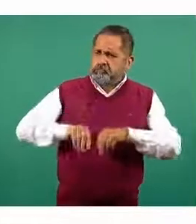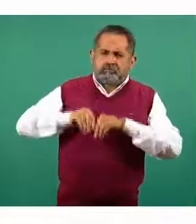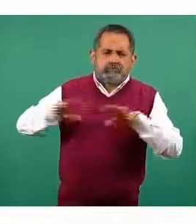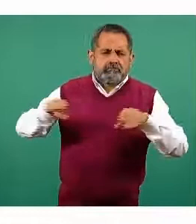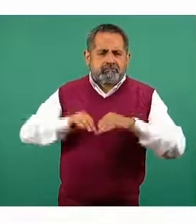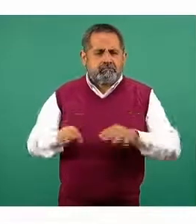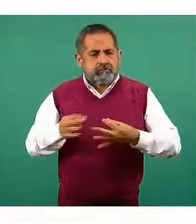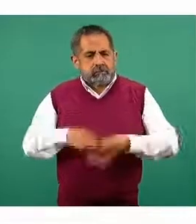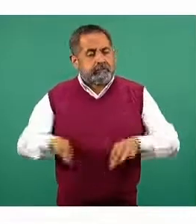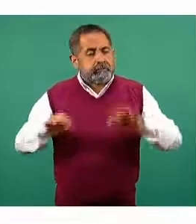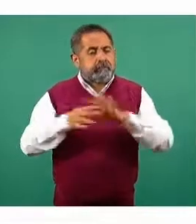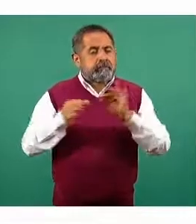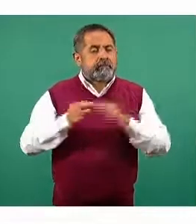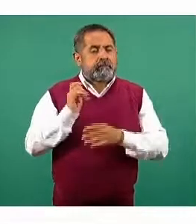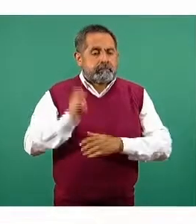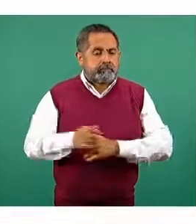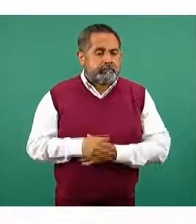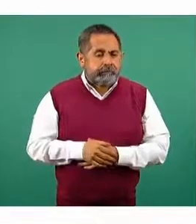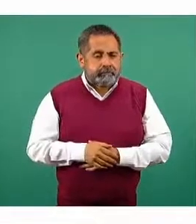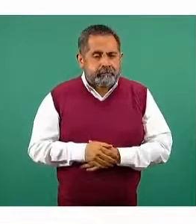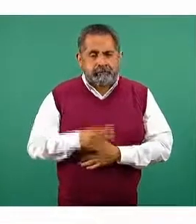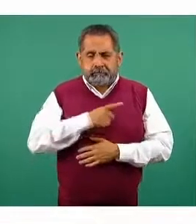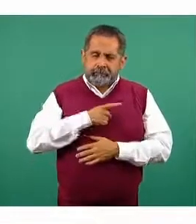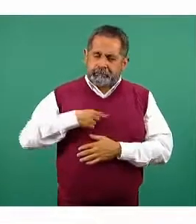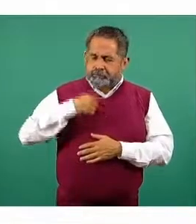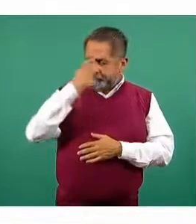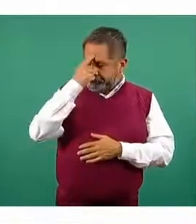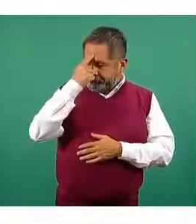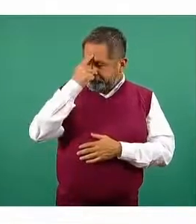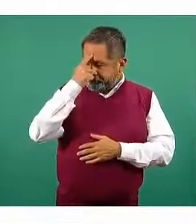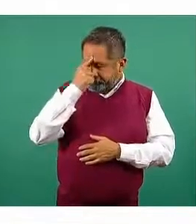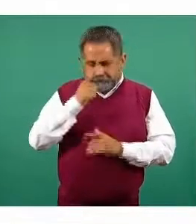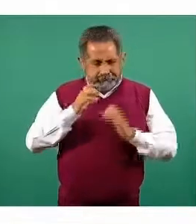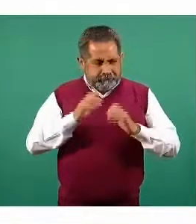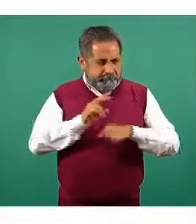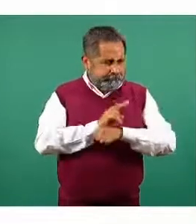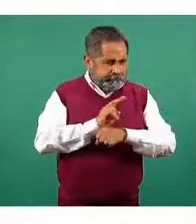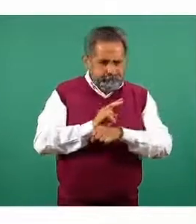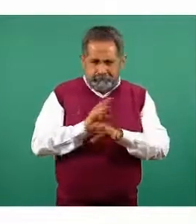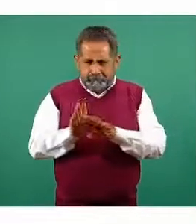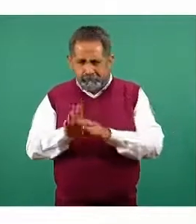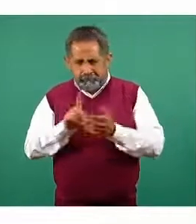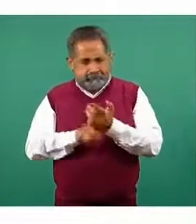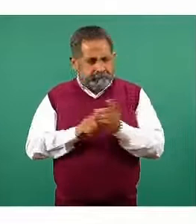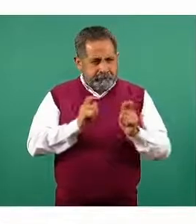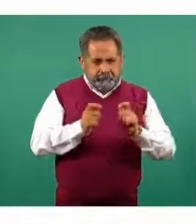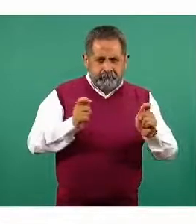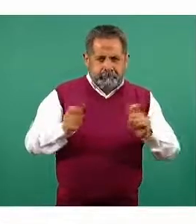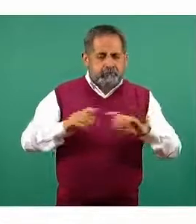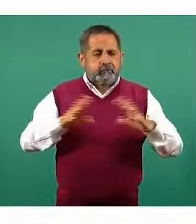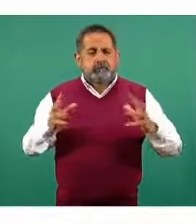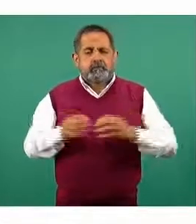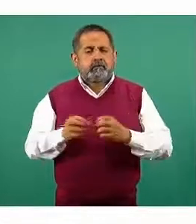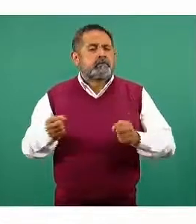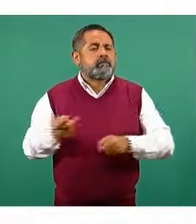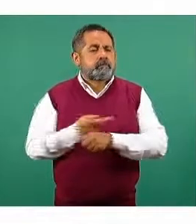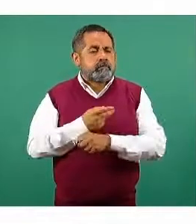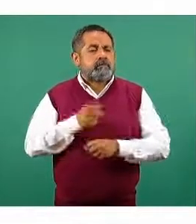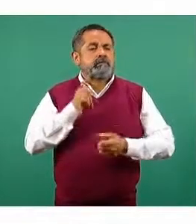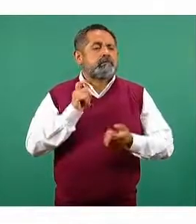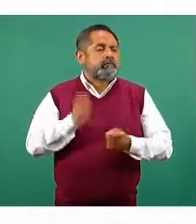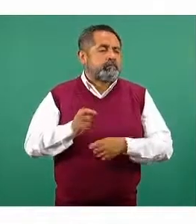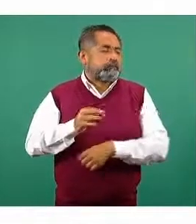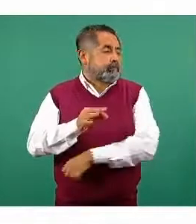Esto es muy importante. Debemos de mantener esta vigilancia de los efectos de los